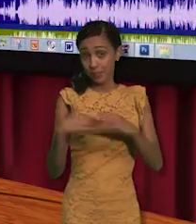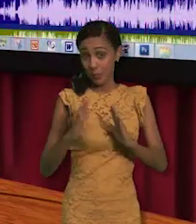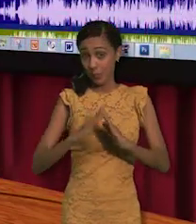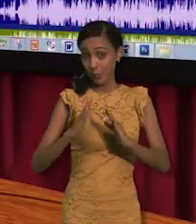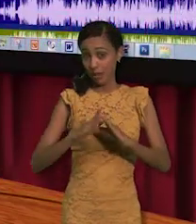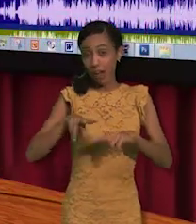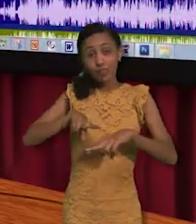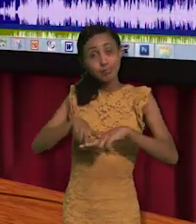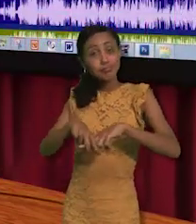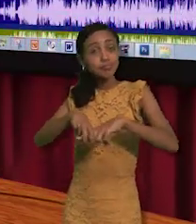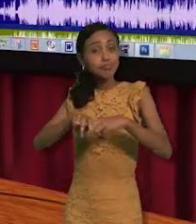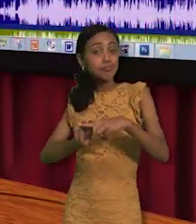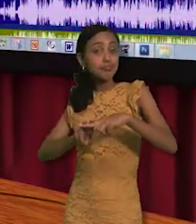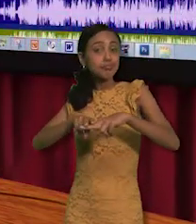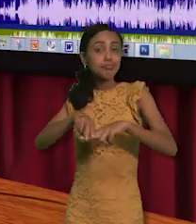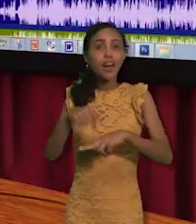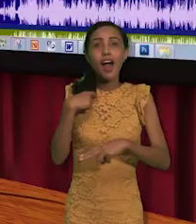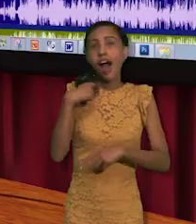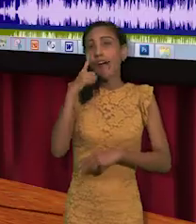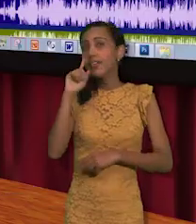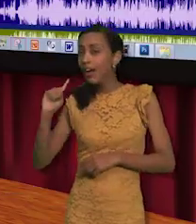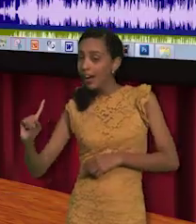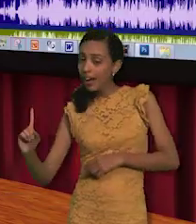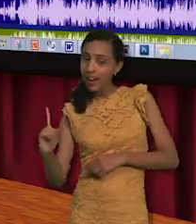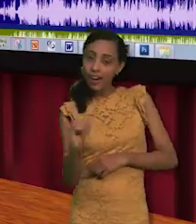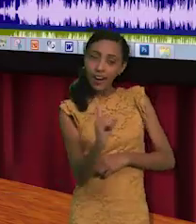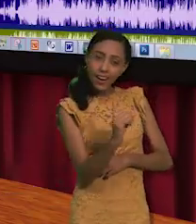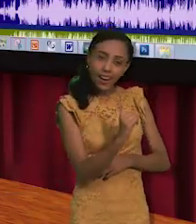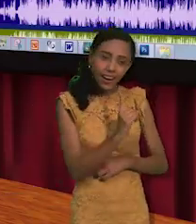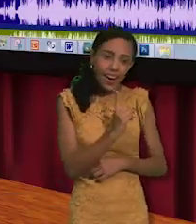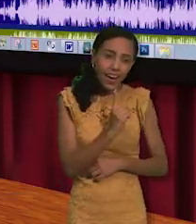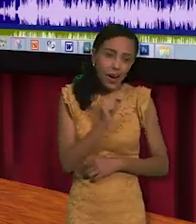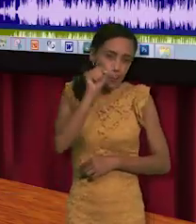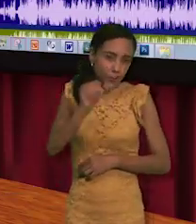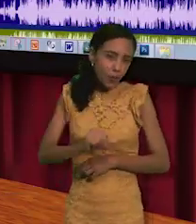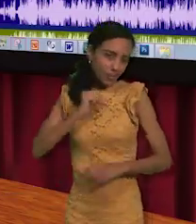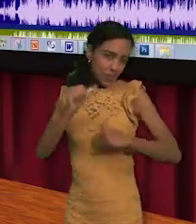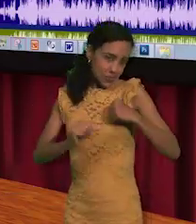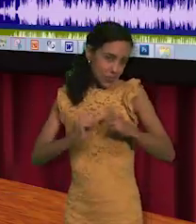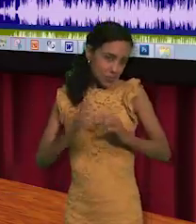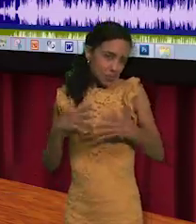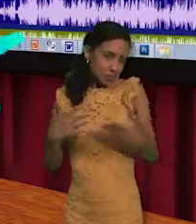a ver si por allí pasaba el dueño de su corazón.